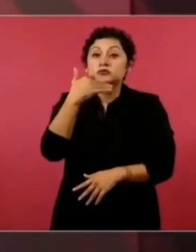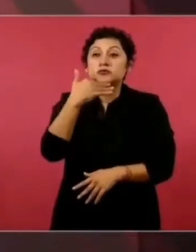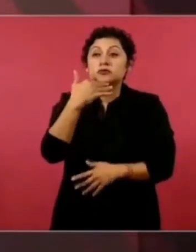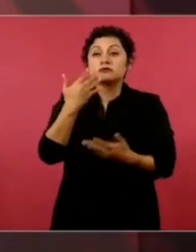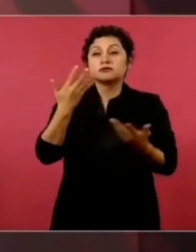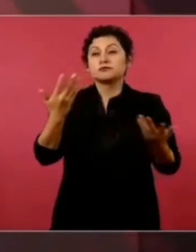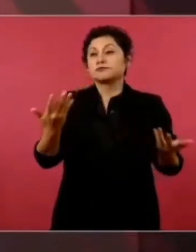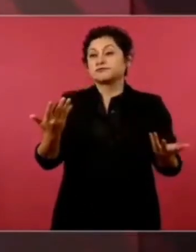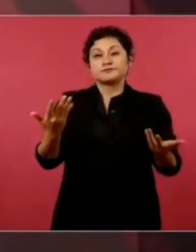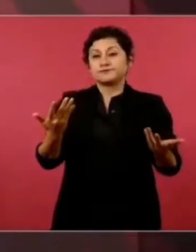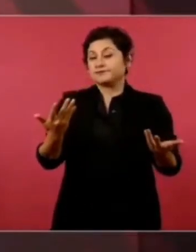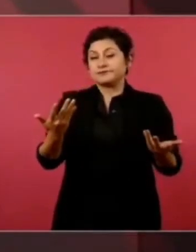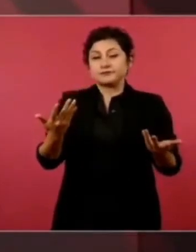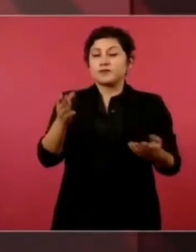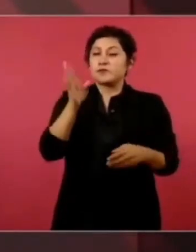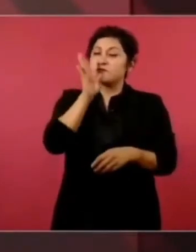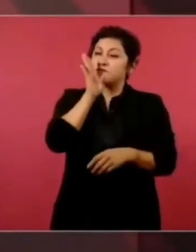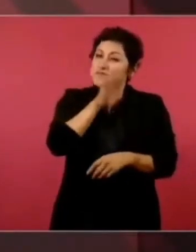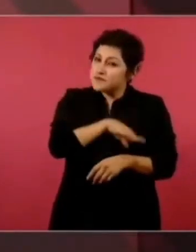la ambición al dinero,